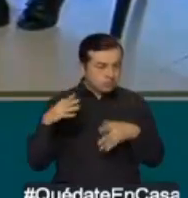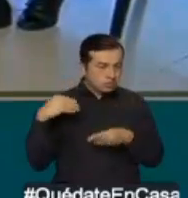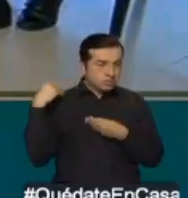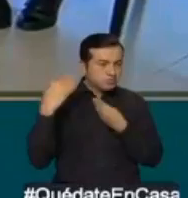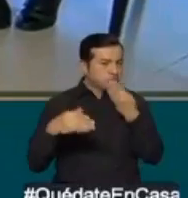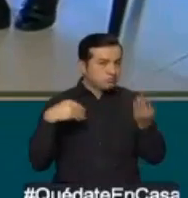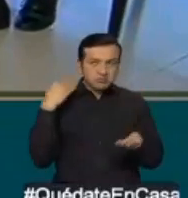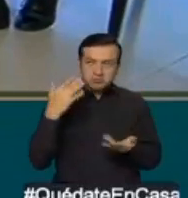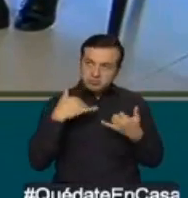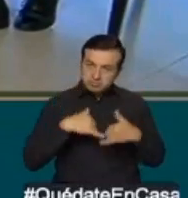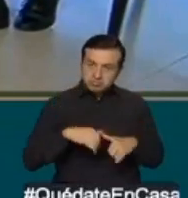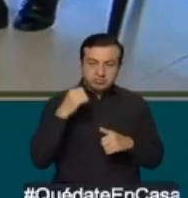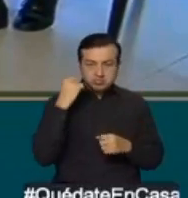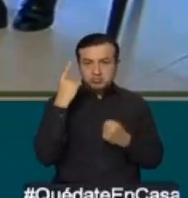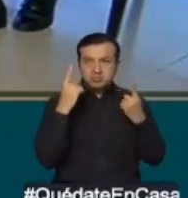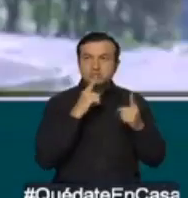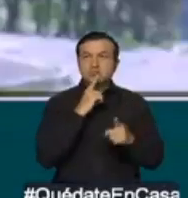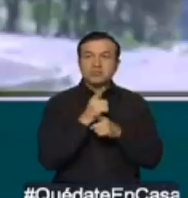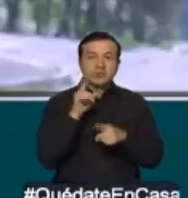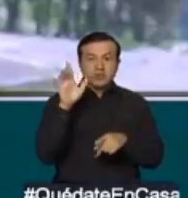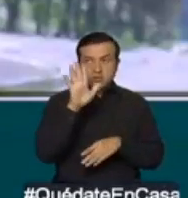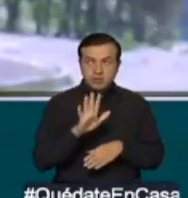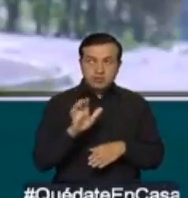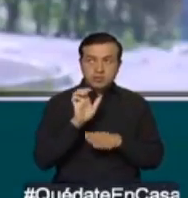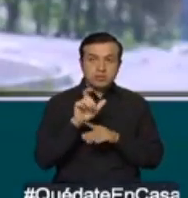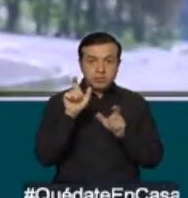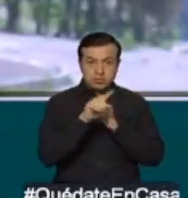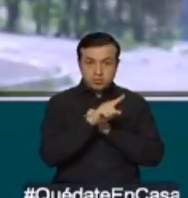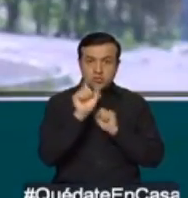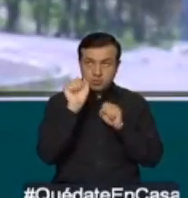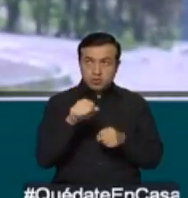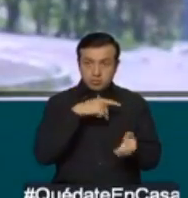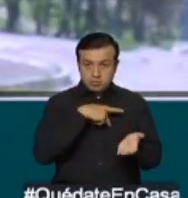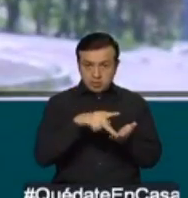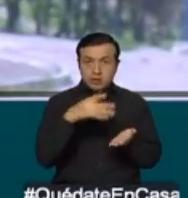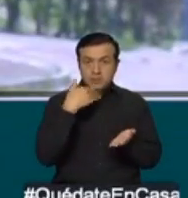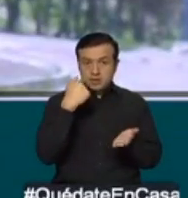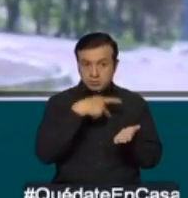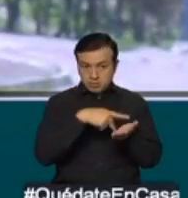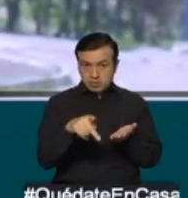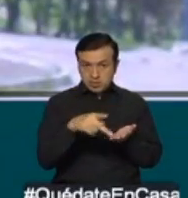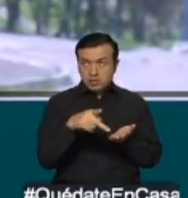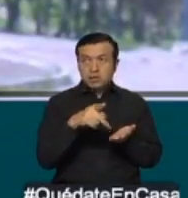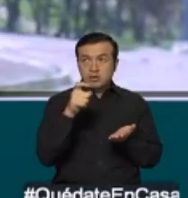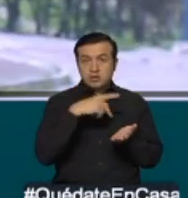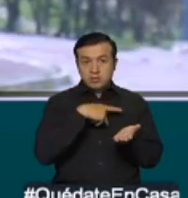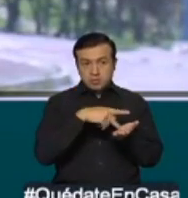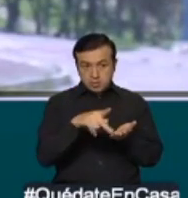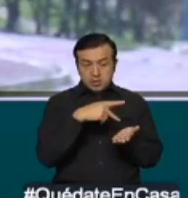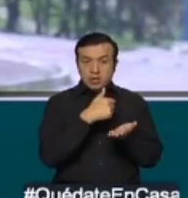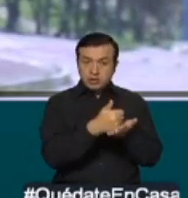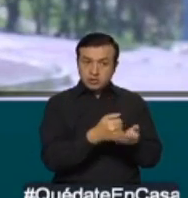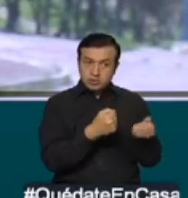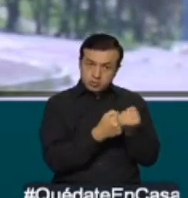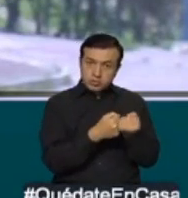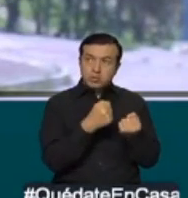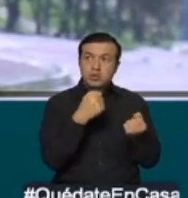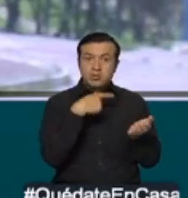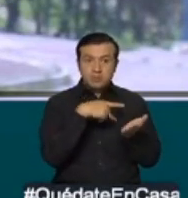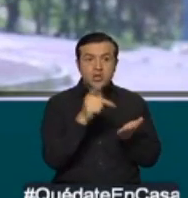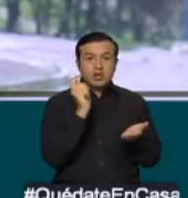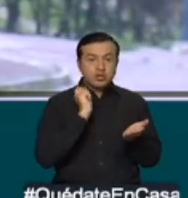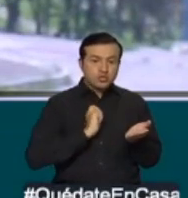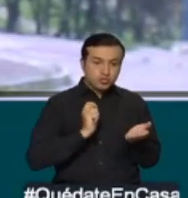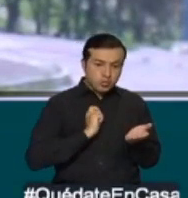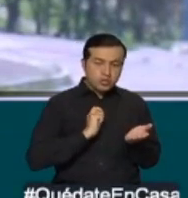lo están haciendo y hay que entender y más bien a los ecuatorianos quienes si podamos pagar paguemos porque estamos pagando ayudamos a que estas empresas paguen el salario